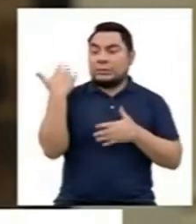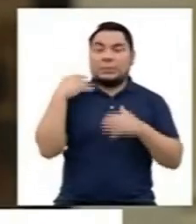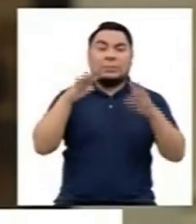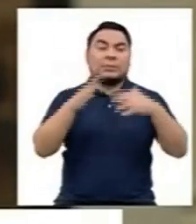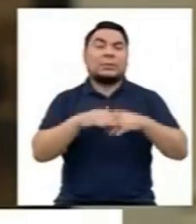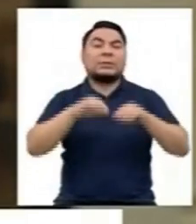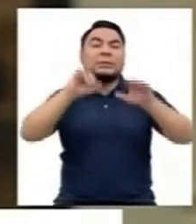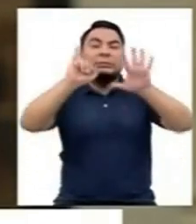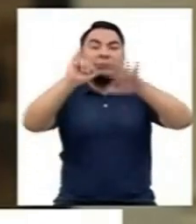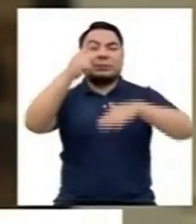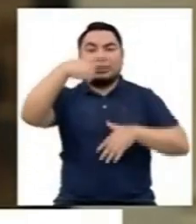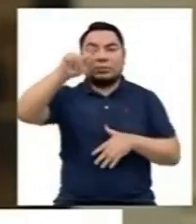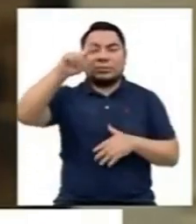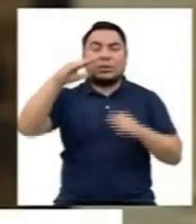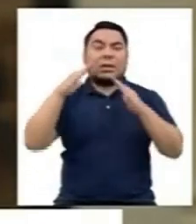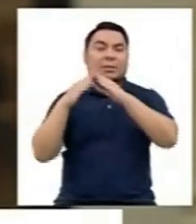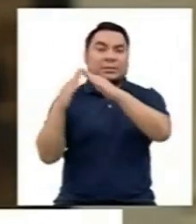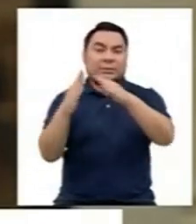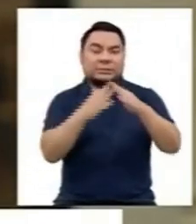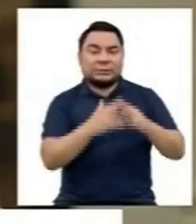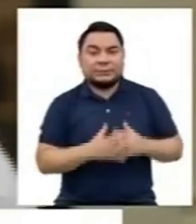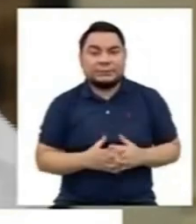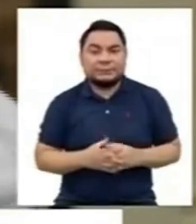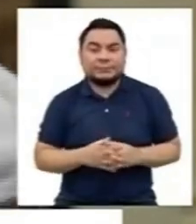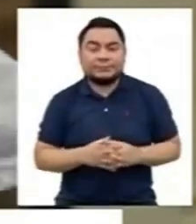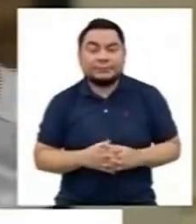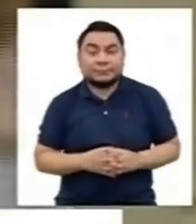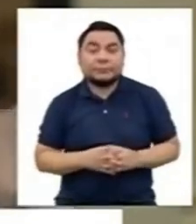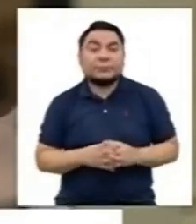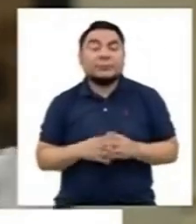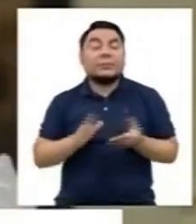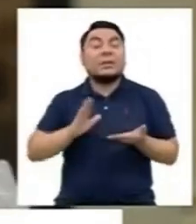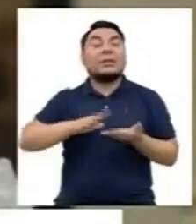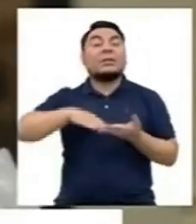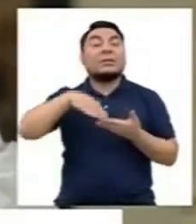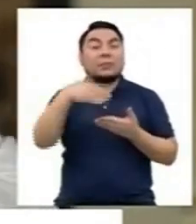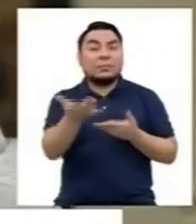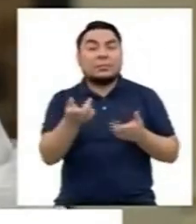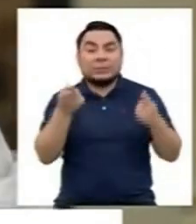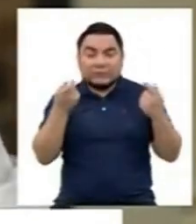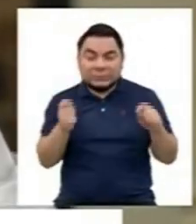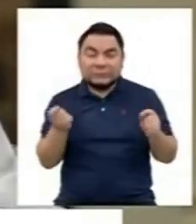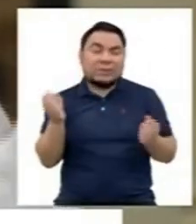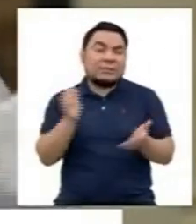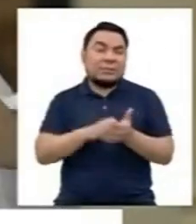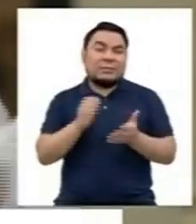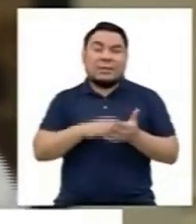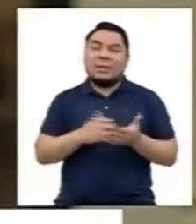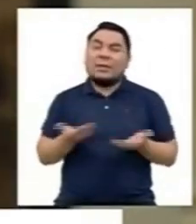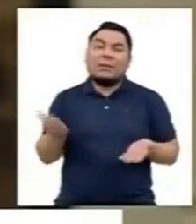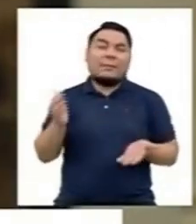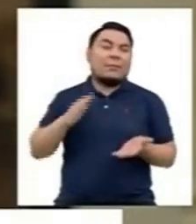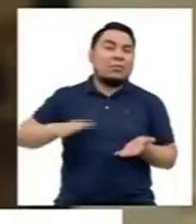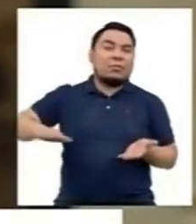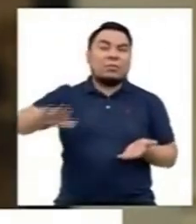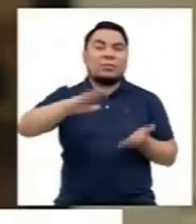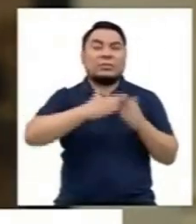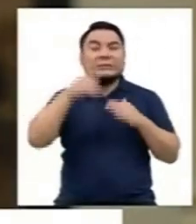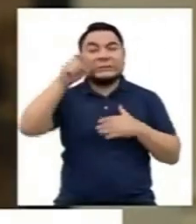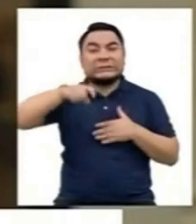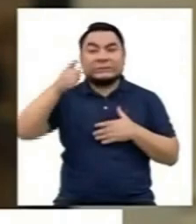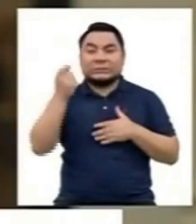entes deberían trabajar en forma coordinada. Ahora, acá hay un tema. El próximo año